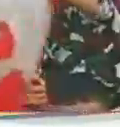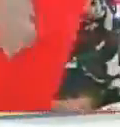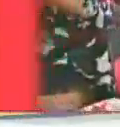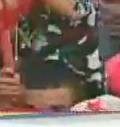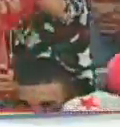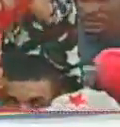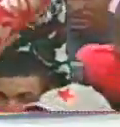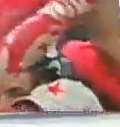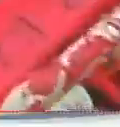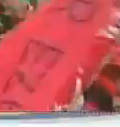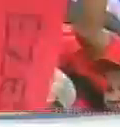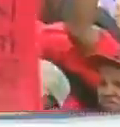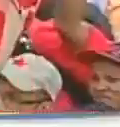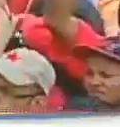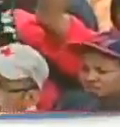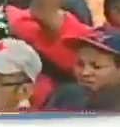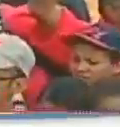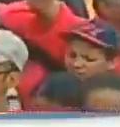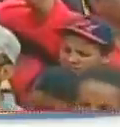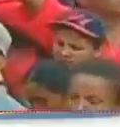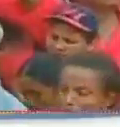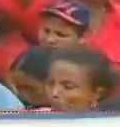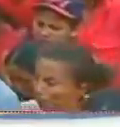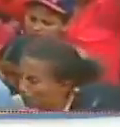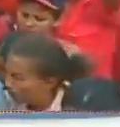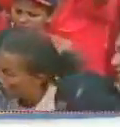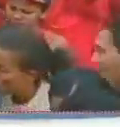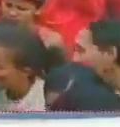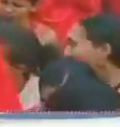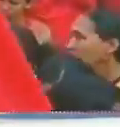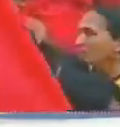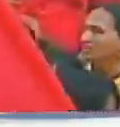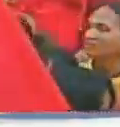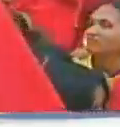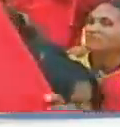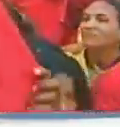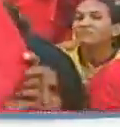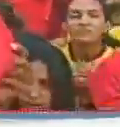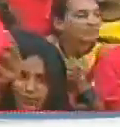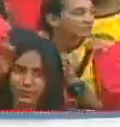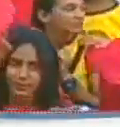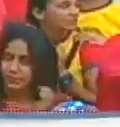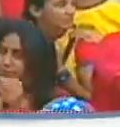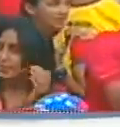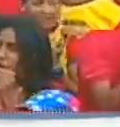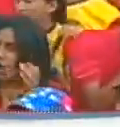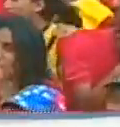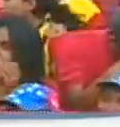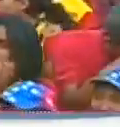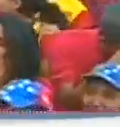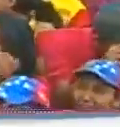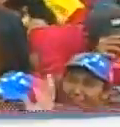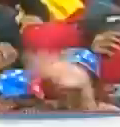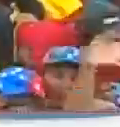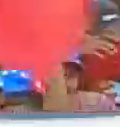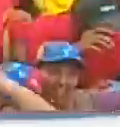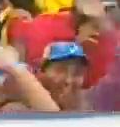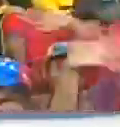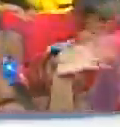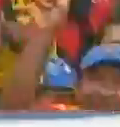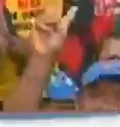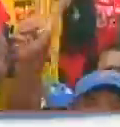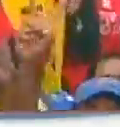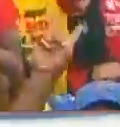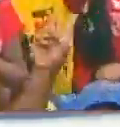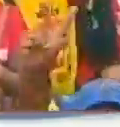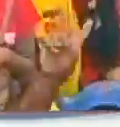aquí, desde San Fernando de Apure, presidente Nicolás Maduro, aquí están los educadores y las educadoras, están los